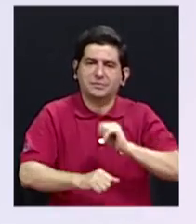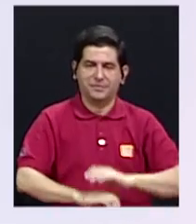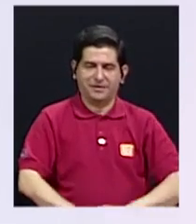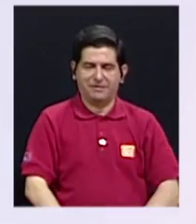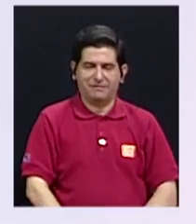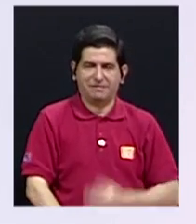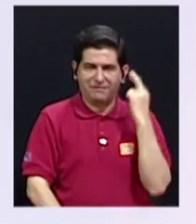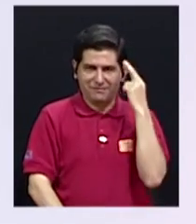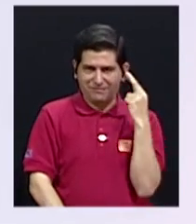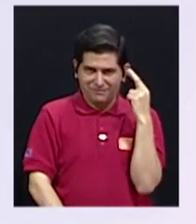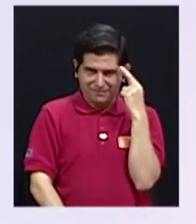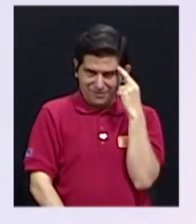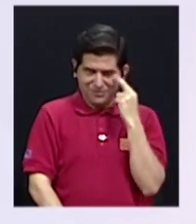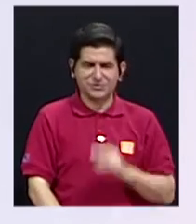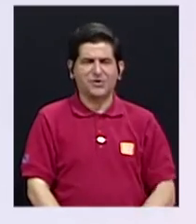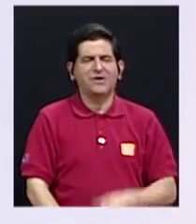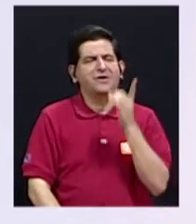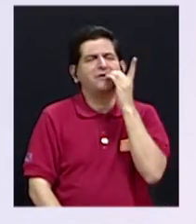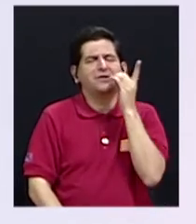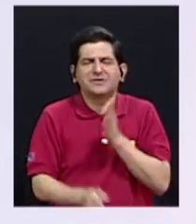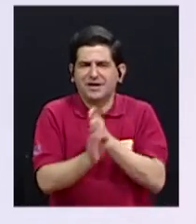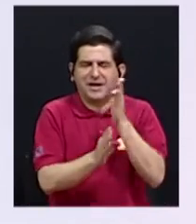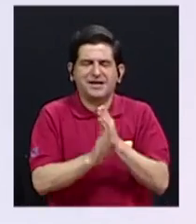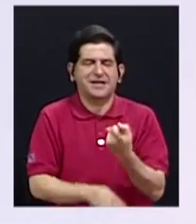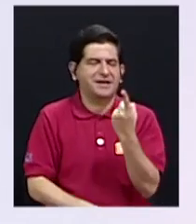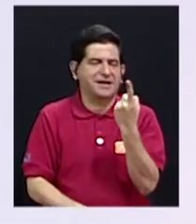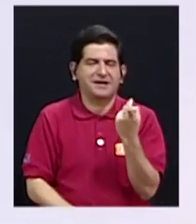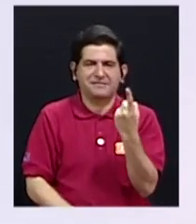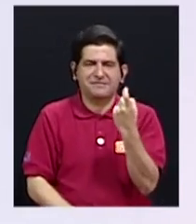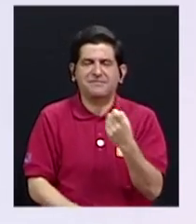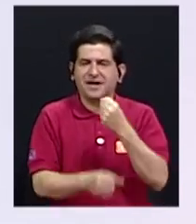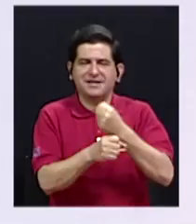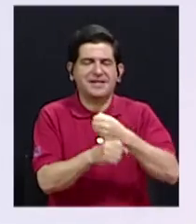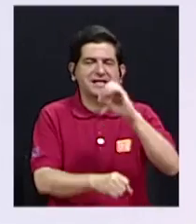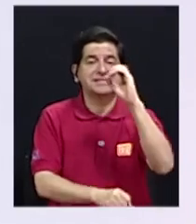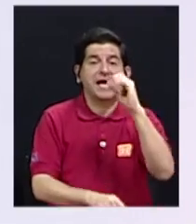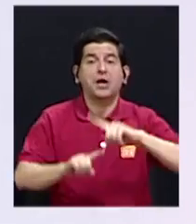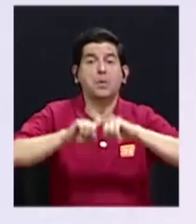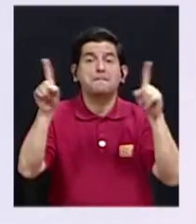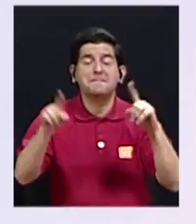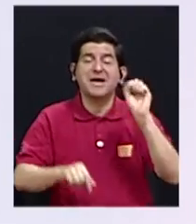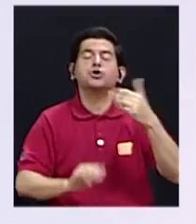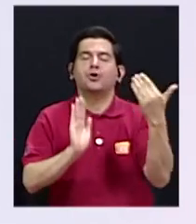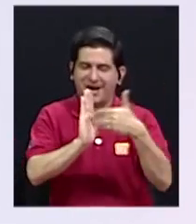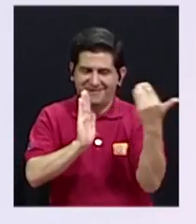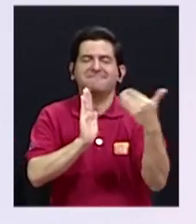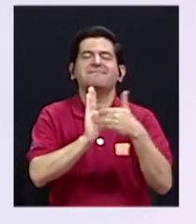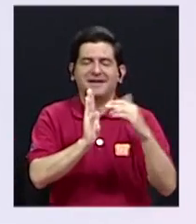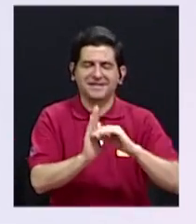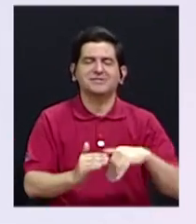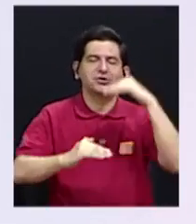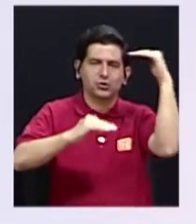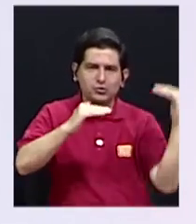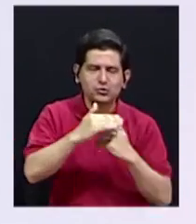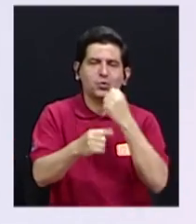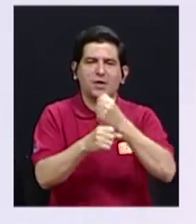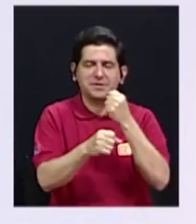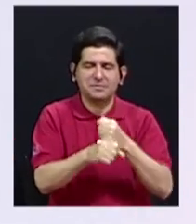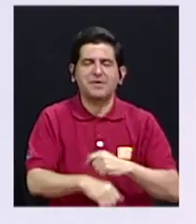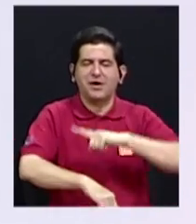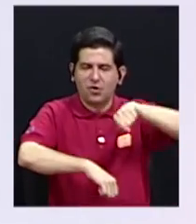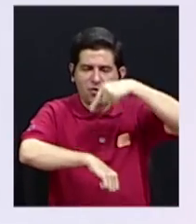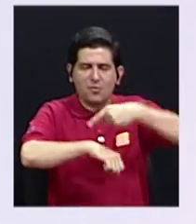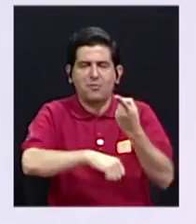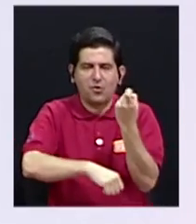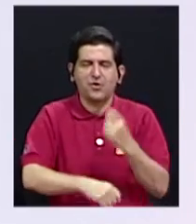por eso odontología es una carrera que tiene cero desempleo pero que si está algo afectada por este sub empleo por insuficiencia de horas